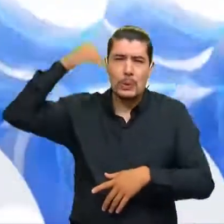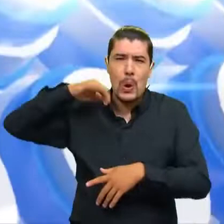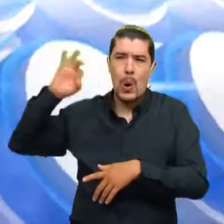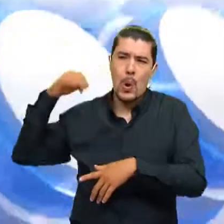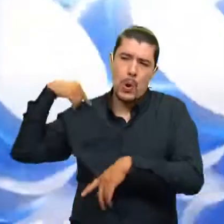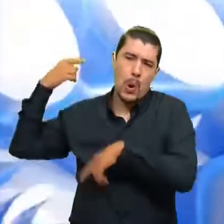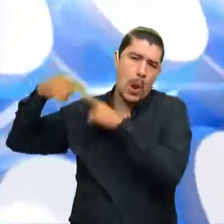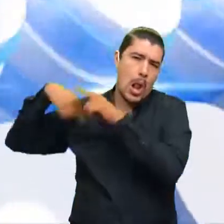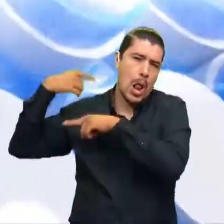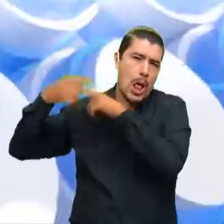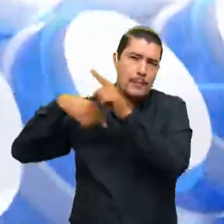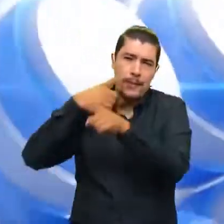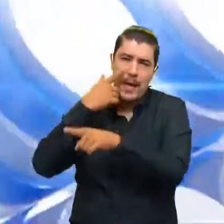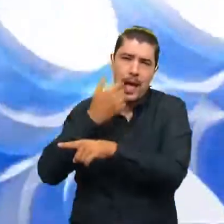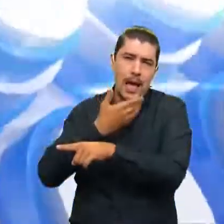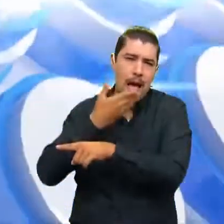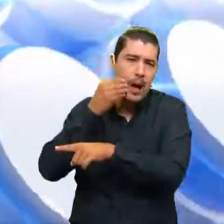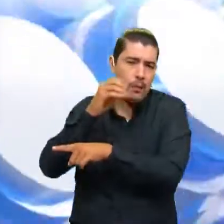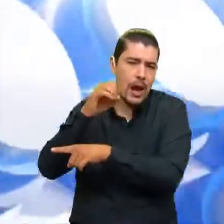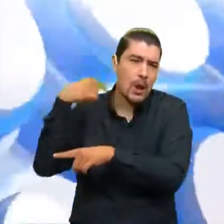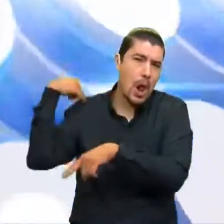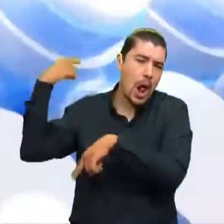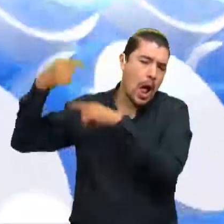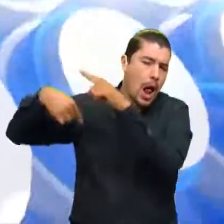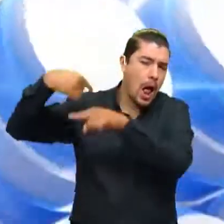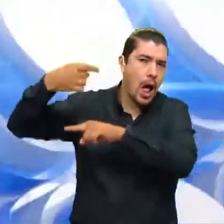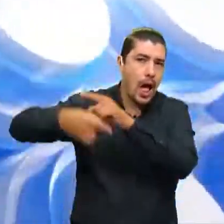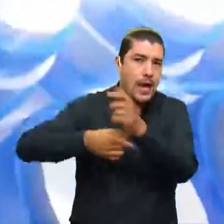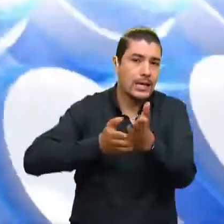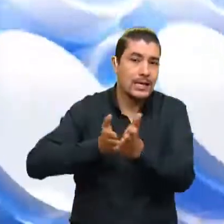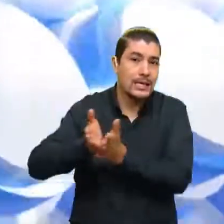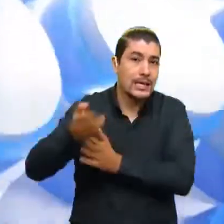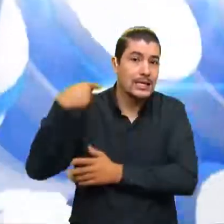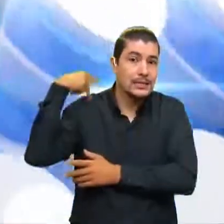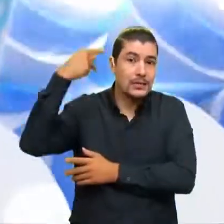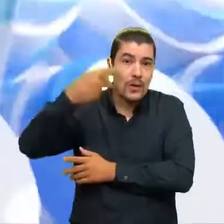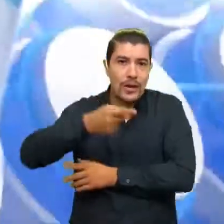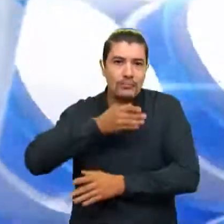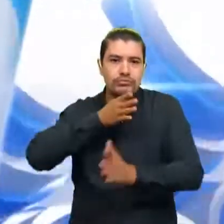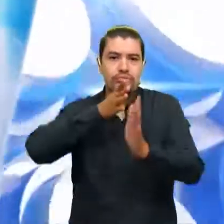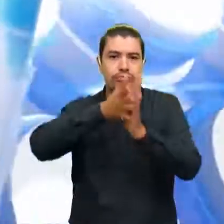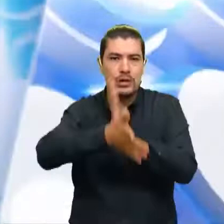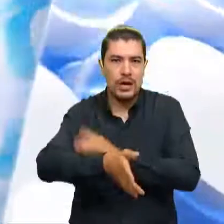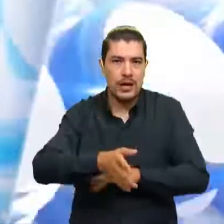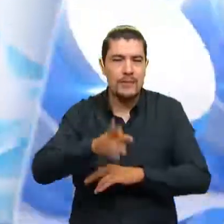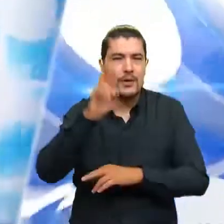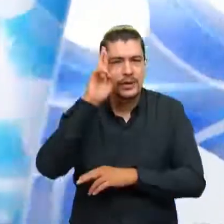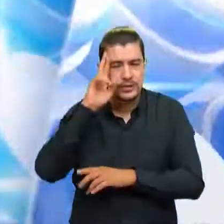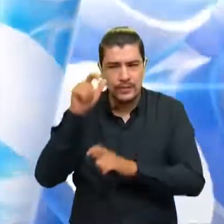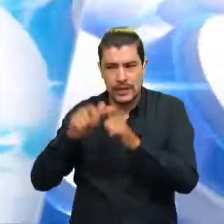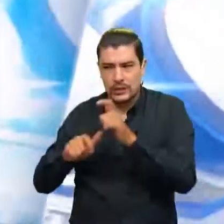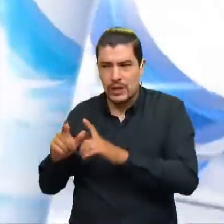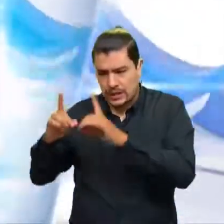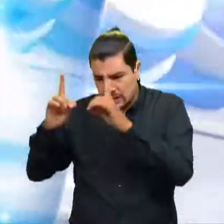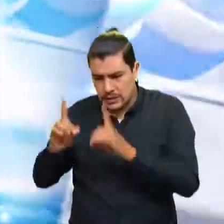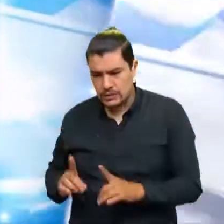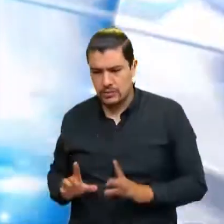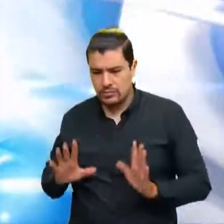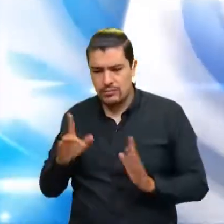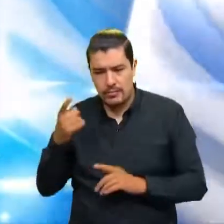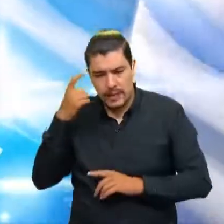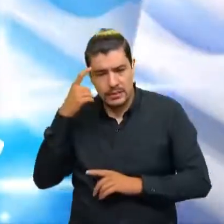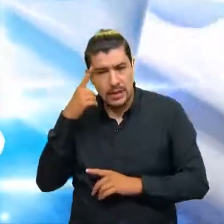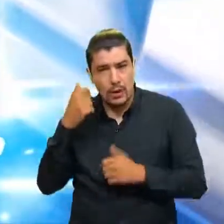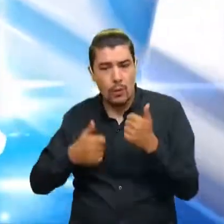han contado sus papás, sus abuelos. Y entonces, pues, lo ideal es que al final, pues, la gente decida qué es lo que quiere pensar.